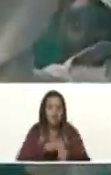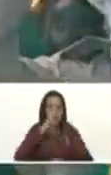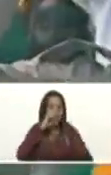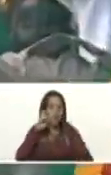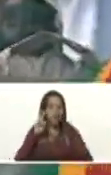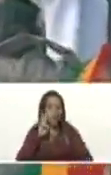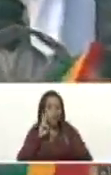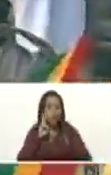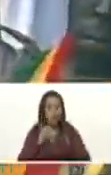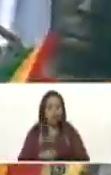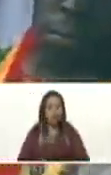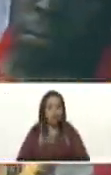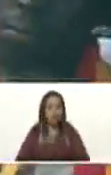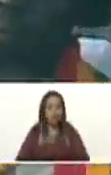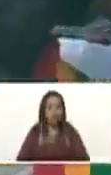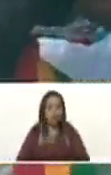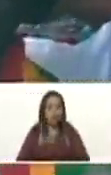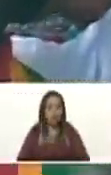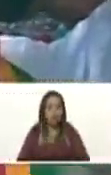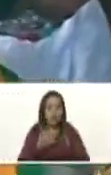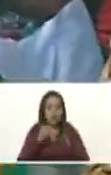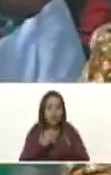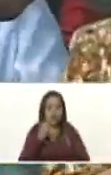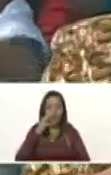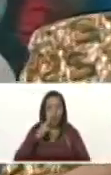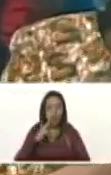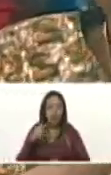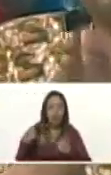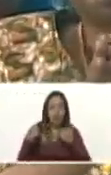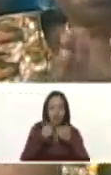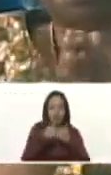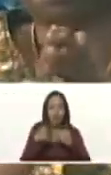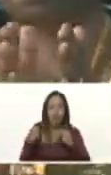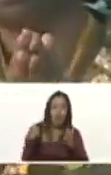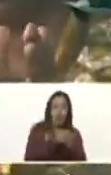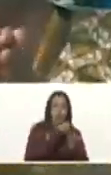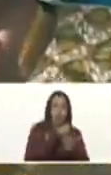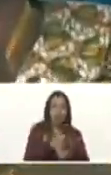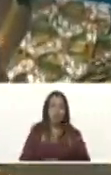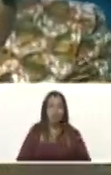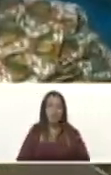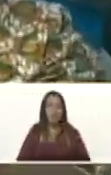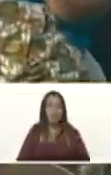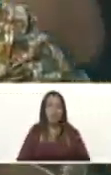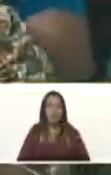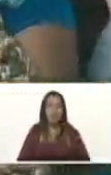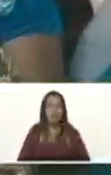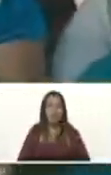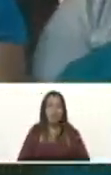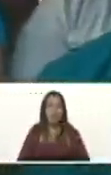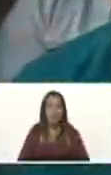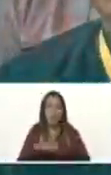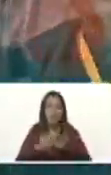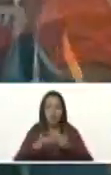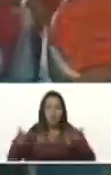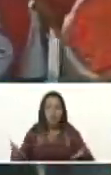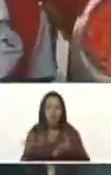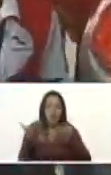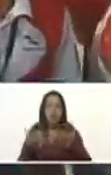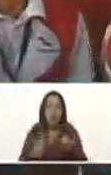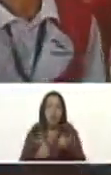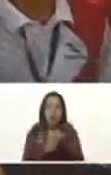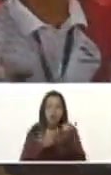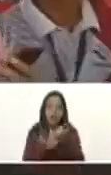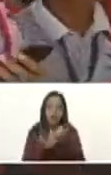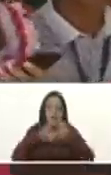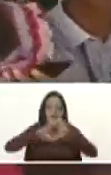Ayma, que está enfrentando un golpe de Estado oligárquico e imperialista. Vamos a impulsar la solidaridad